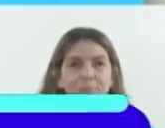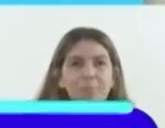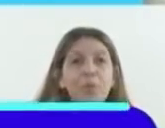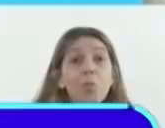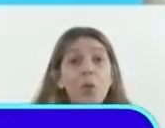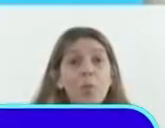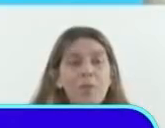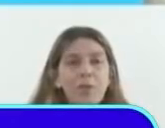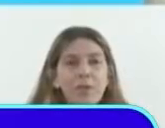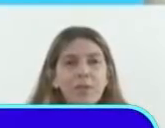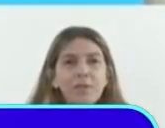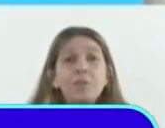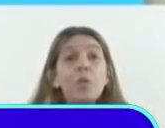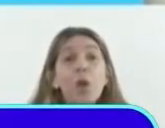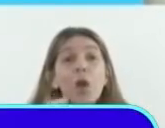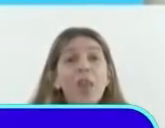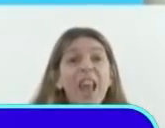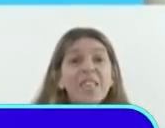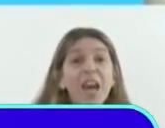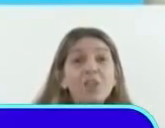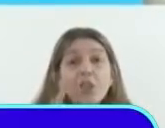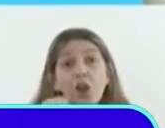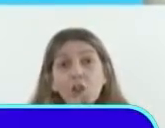Muy bien, buenos días a todos y a todas.